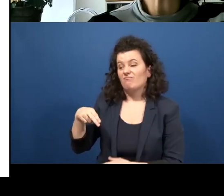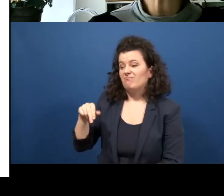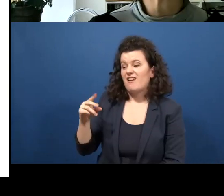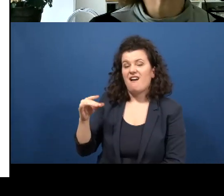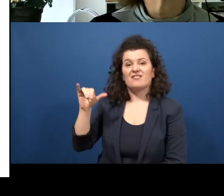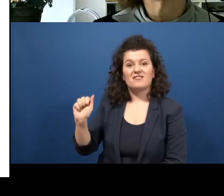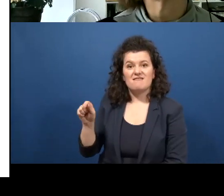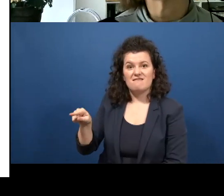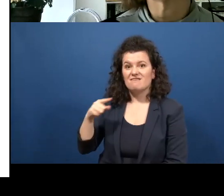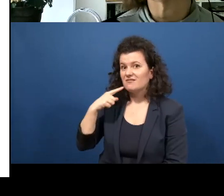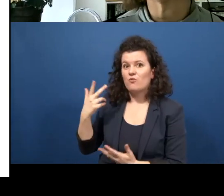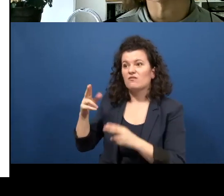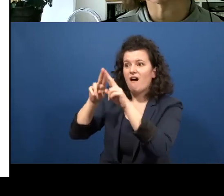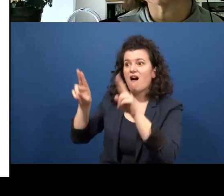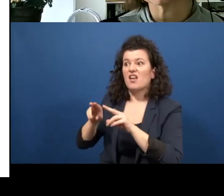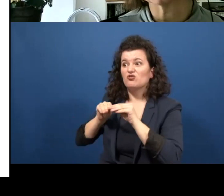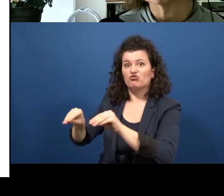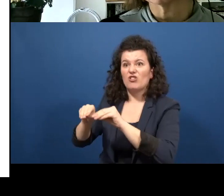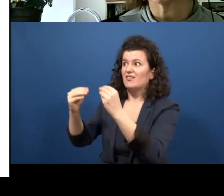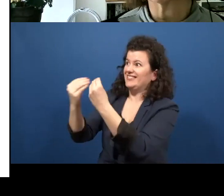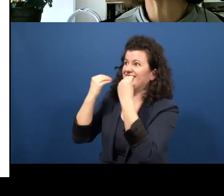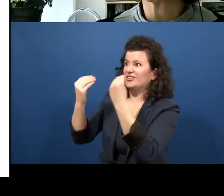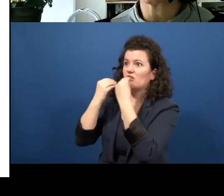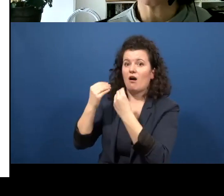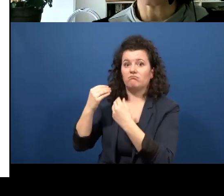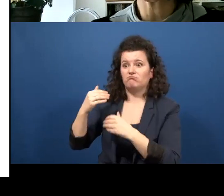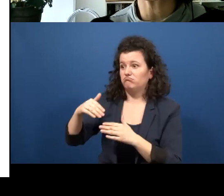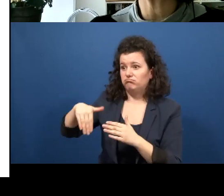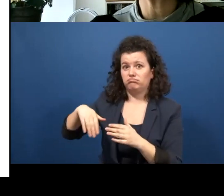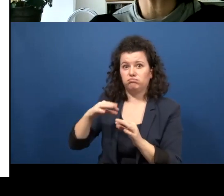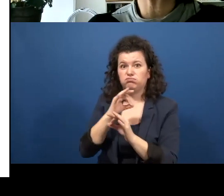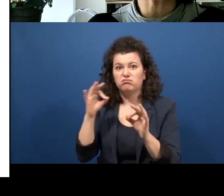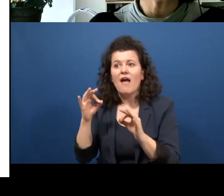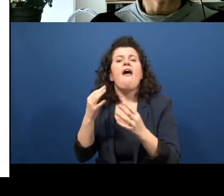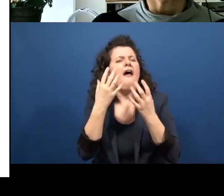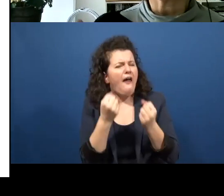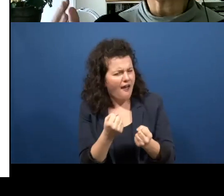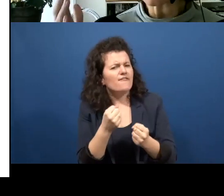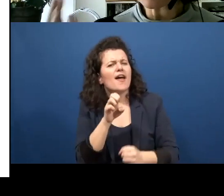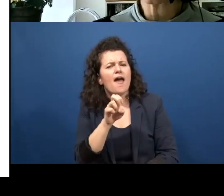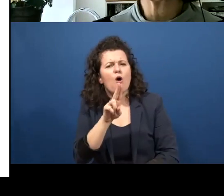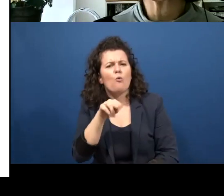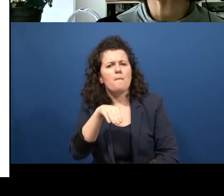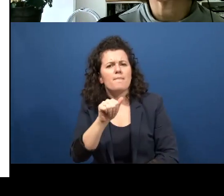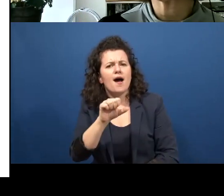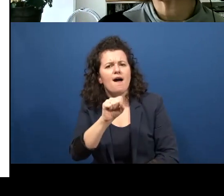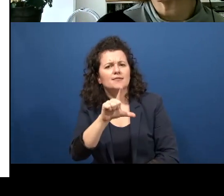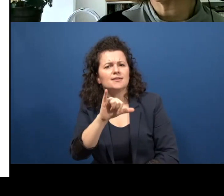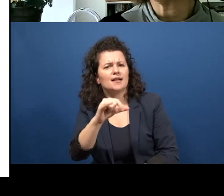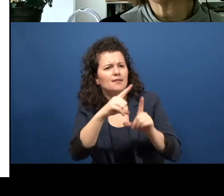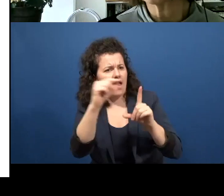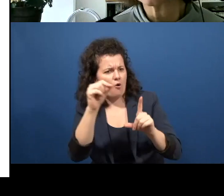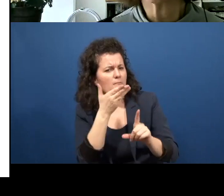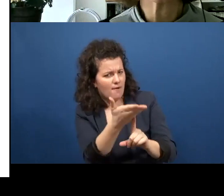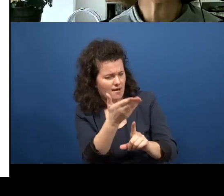cursos realmente que estén dando formación para intérpretes en signos internacionales. Está